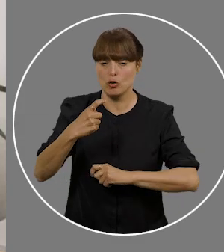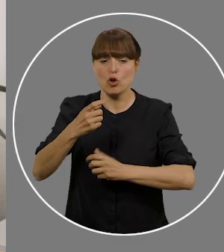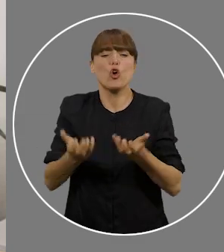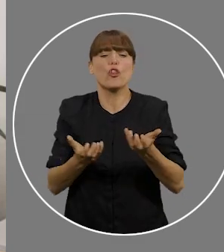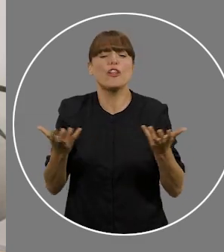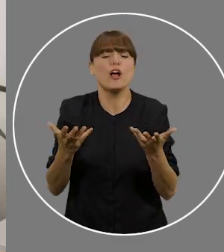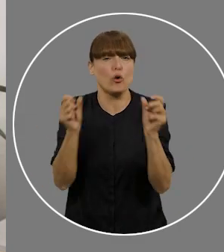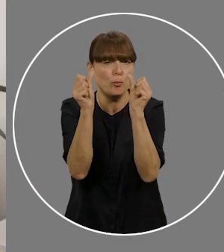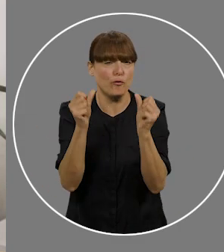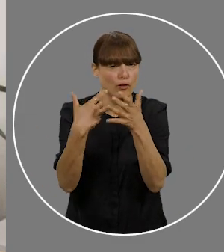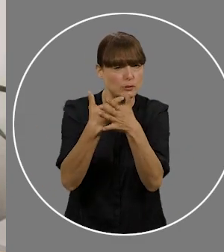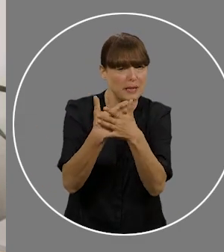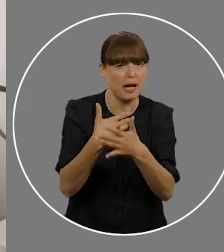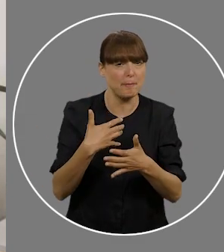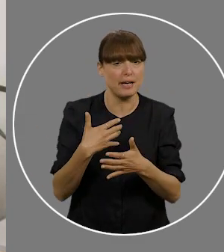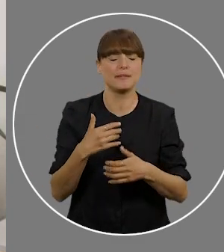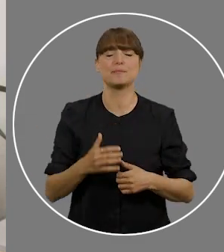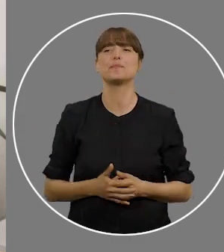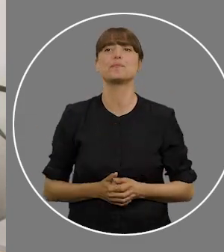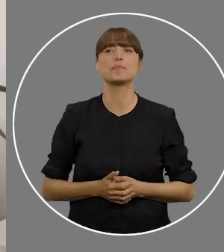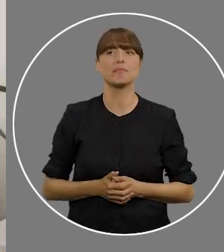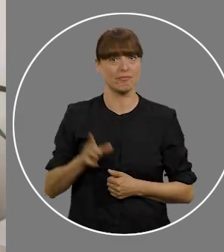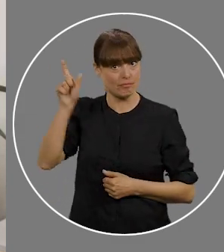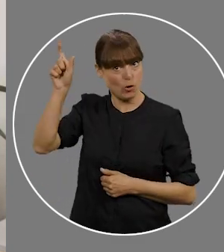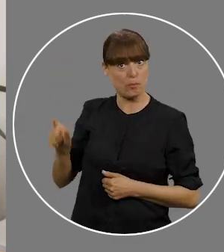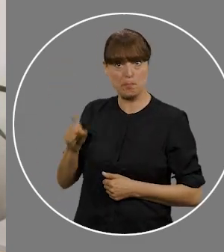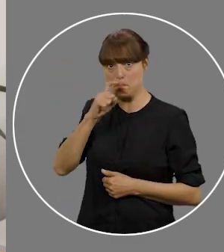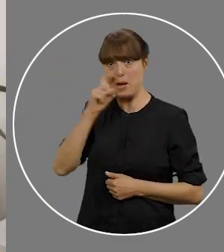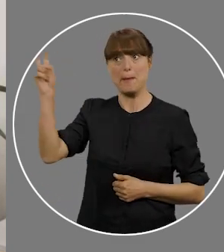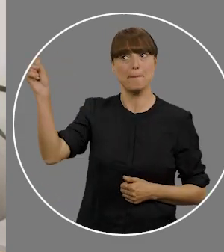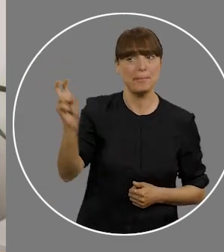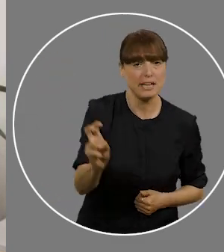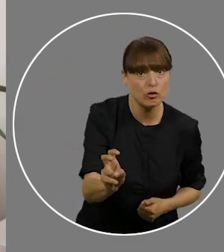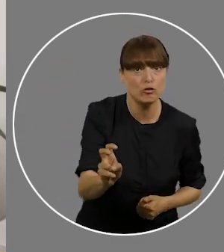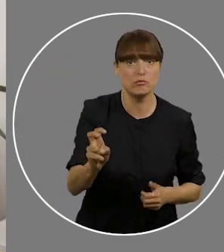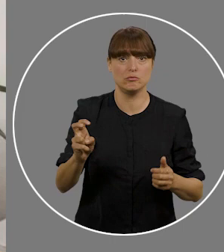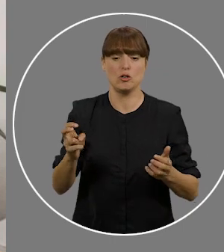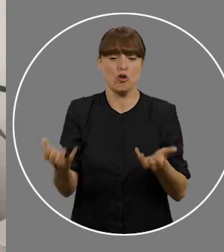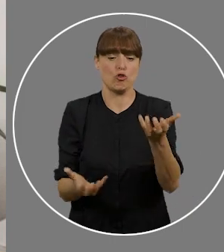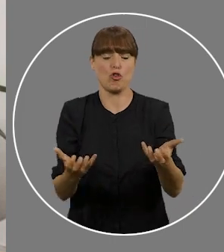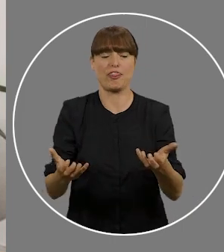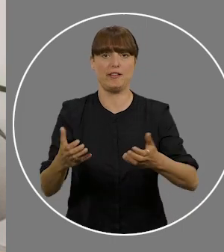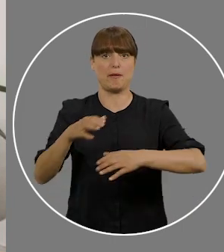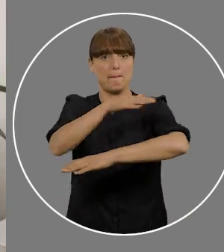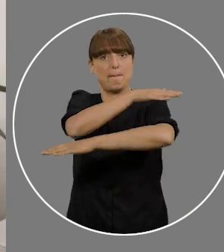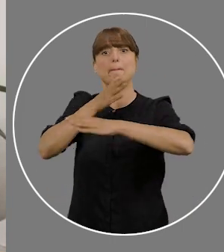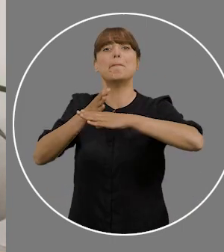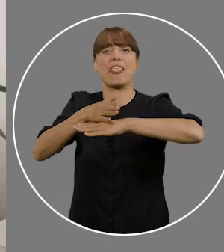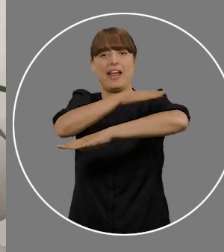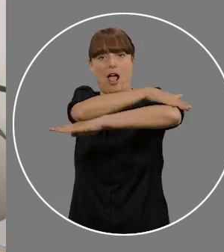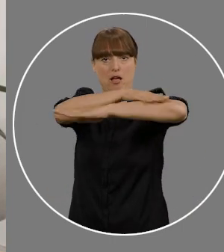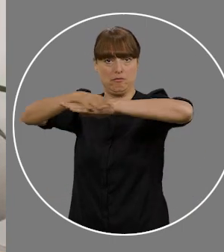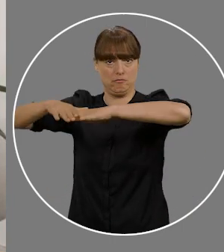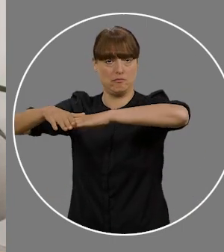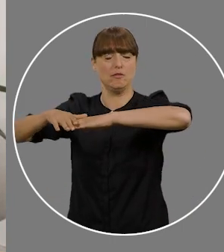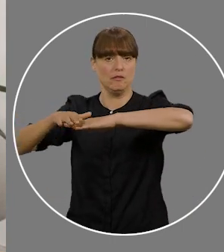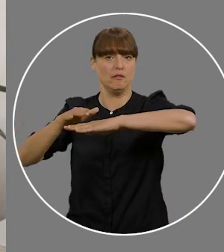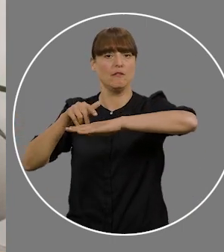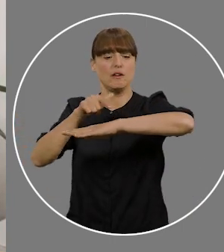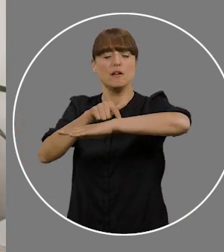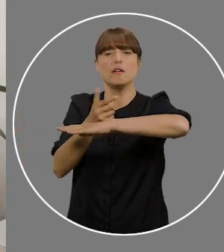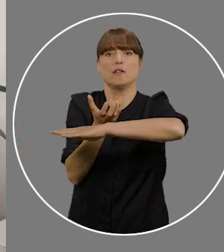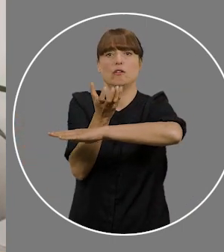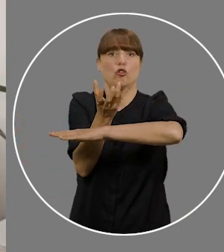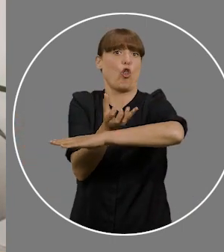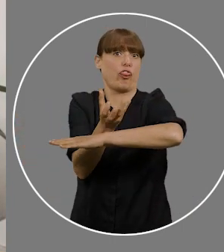hacían el fuego? Sí, o no, él me hizo como un fuego, como si fuera de madera,